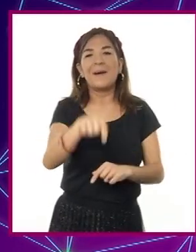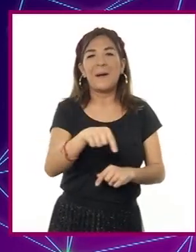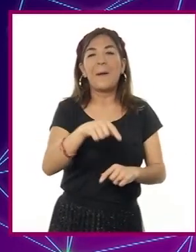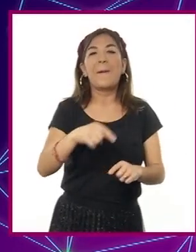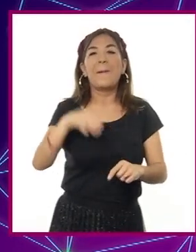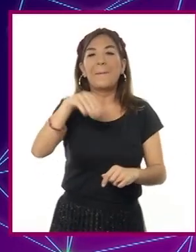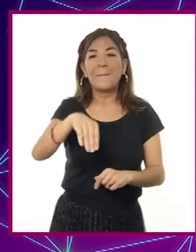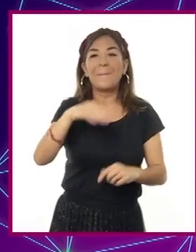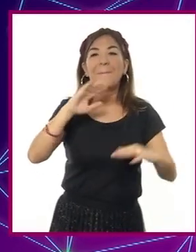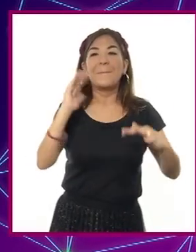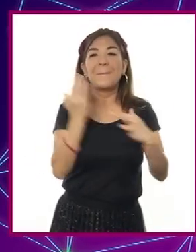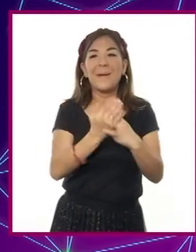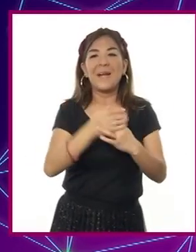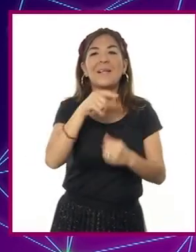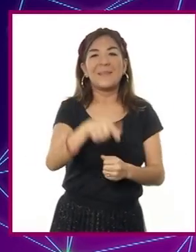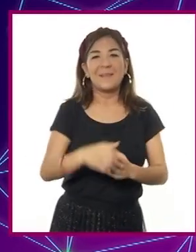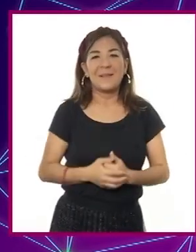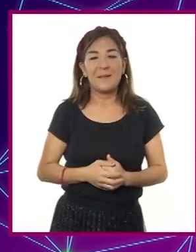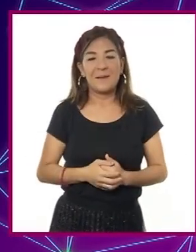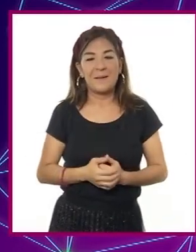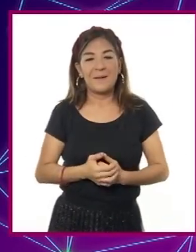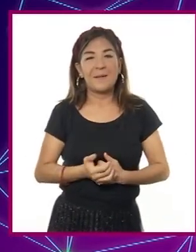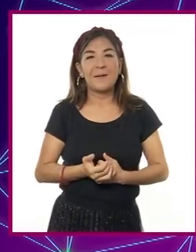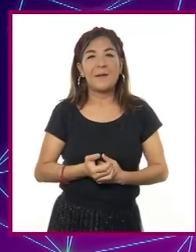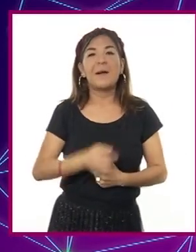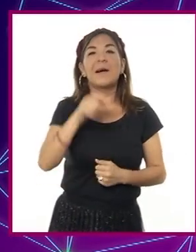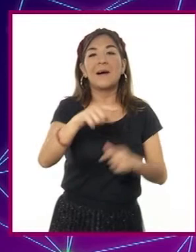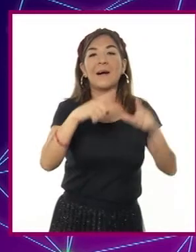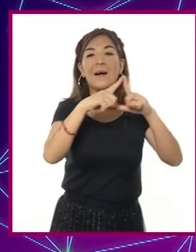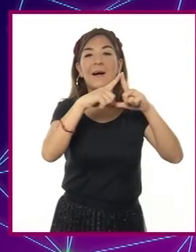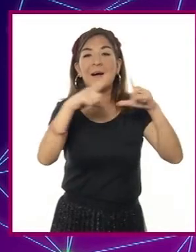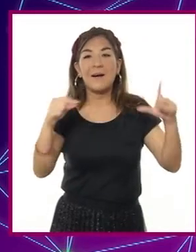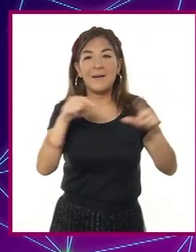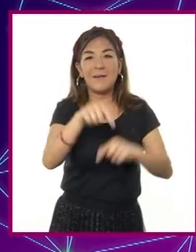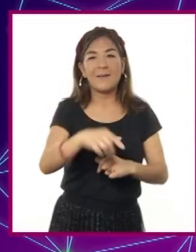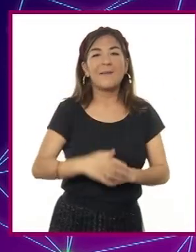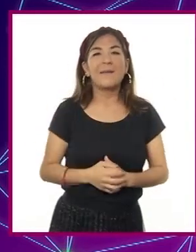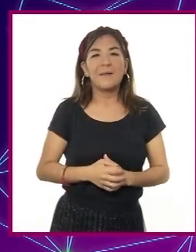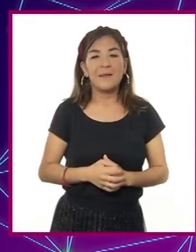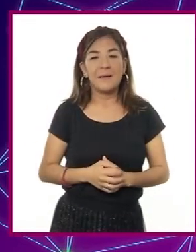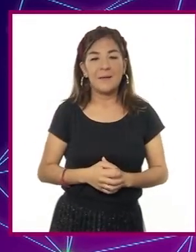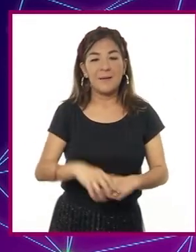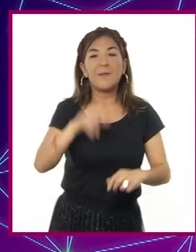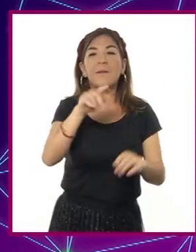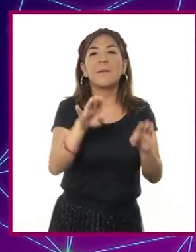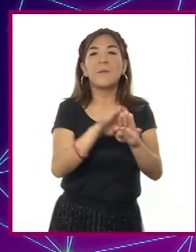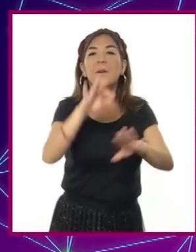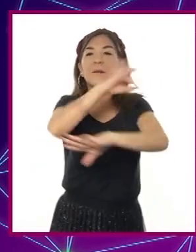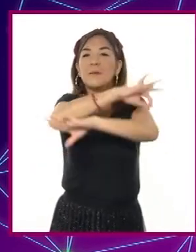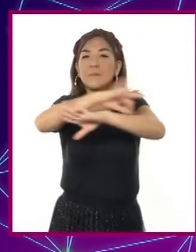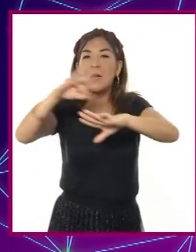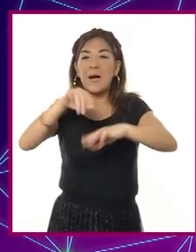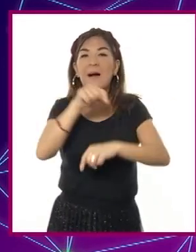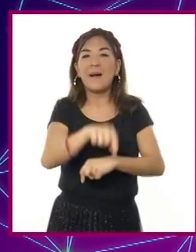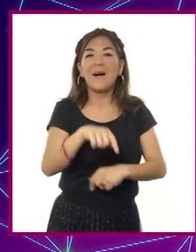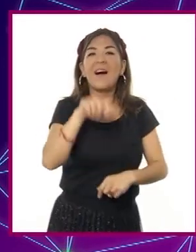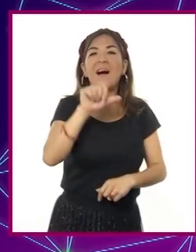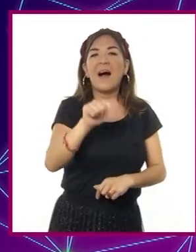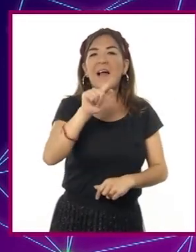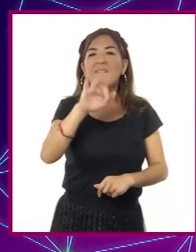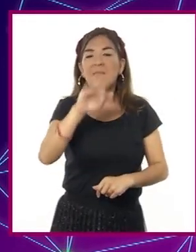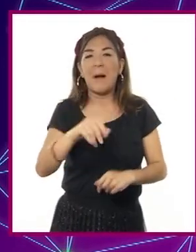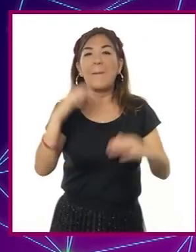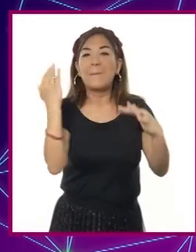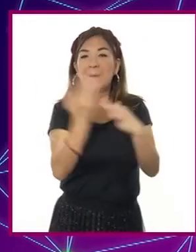medios, que es igual a la suma de los dos ángulos interiores no adyacentes, que es alfa medios más